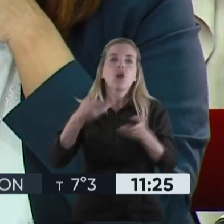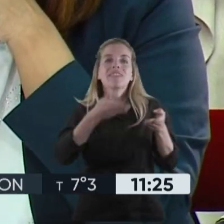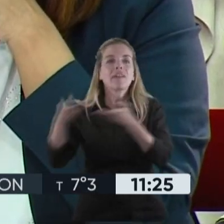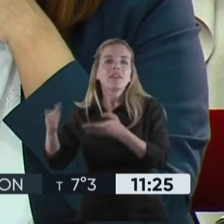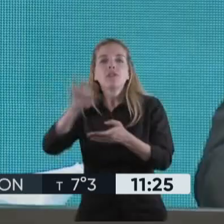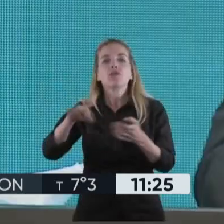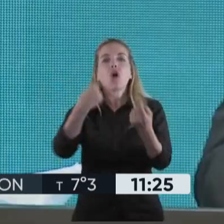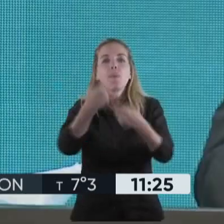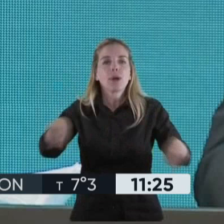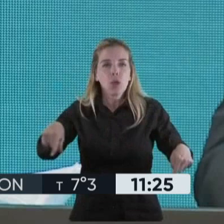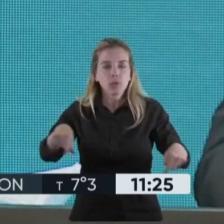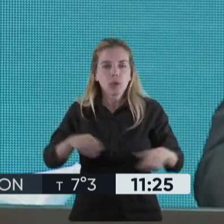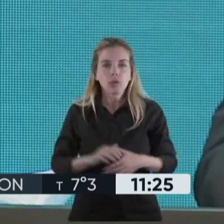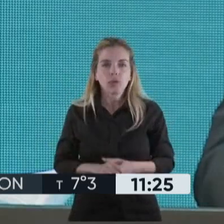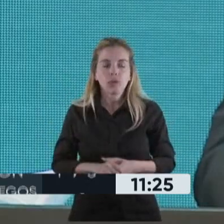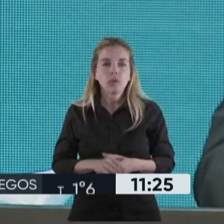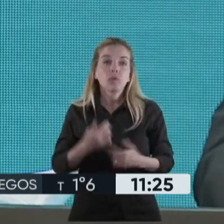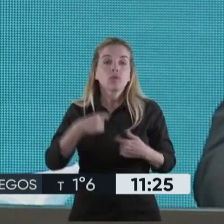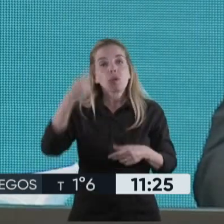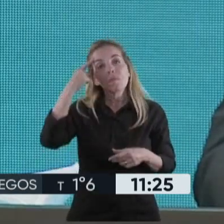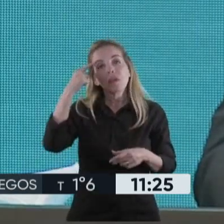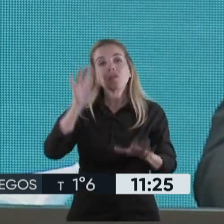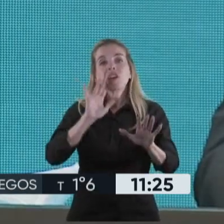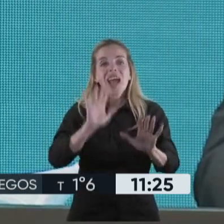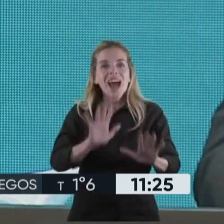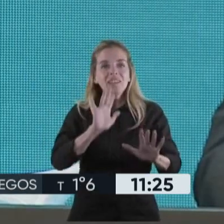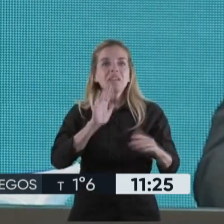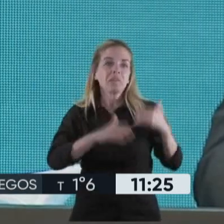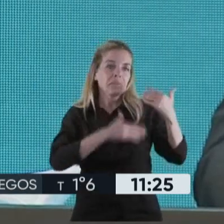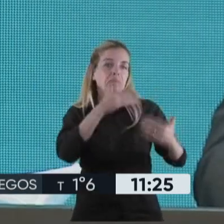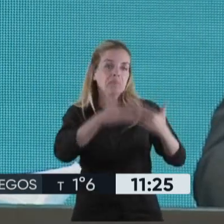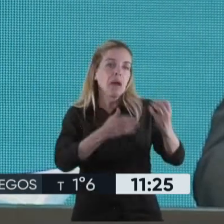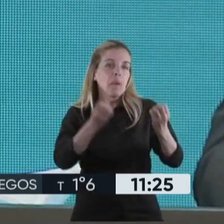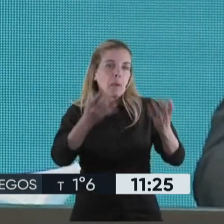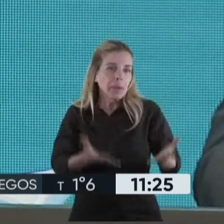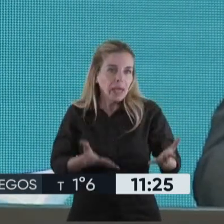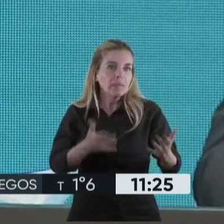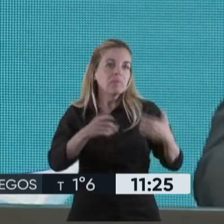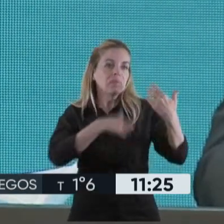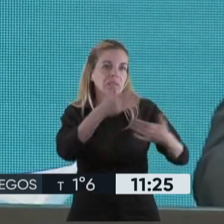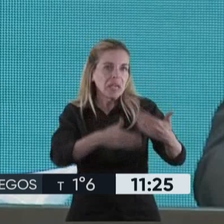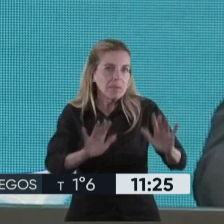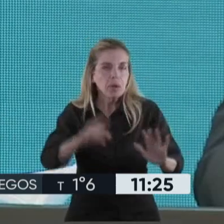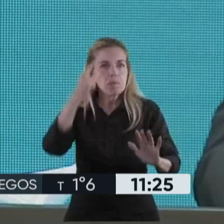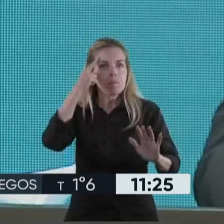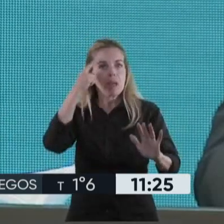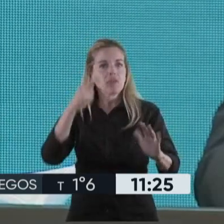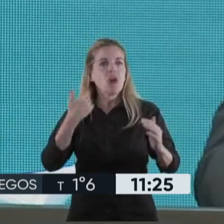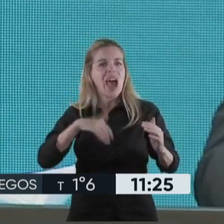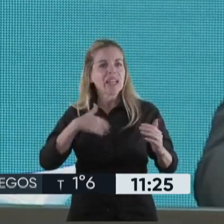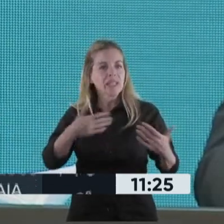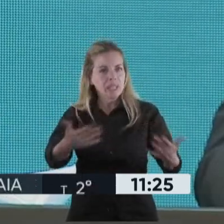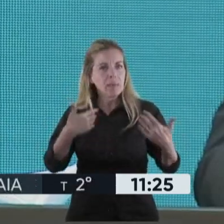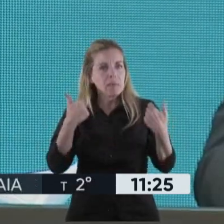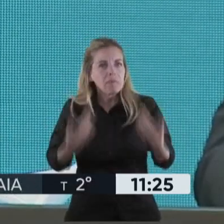insumos. Entonces creo que estamos en el camino correcto, creo que la Argentina tiene capacidad para construir